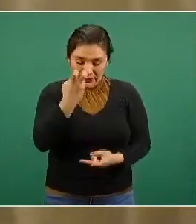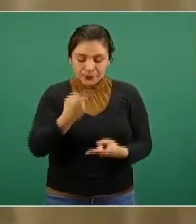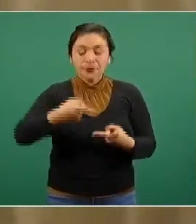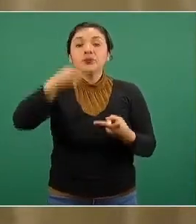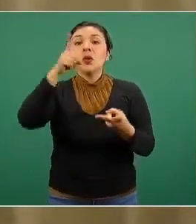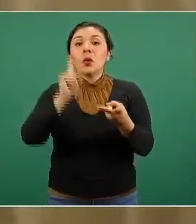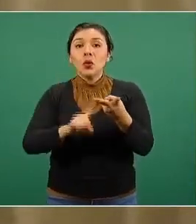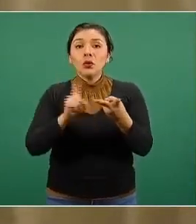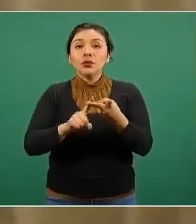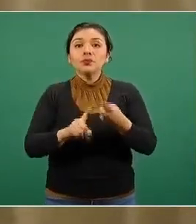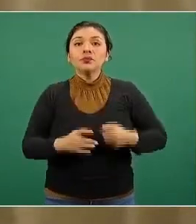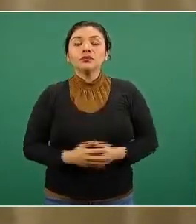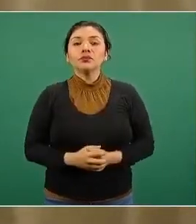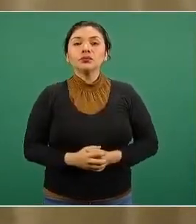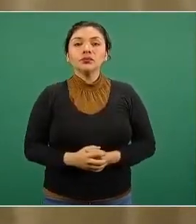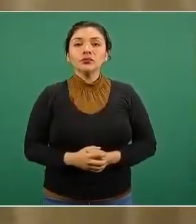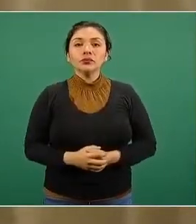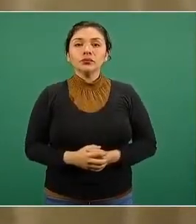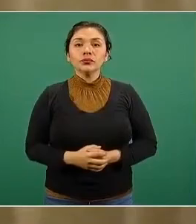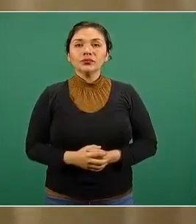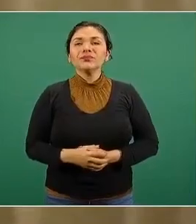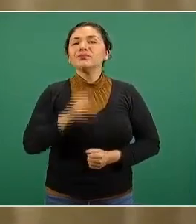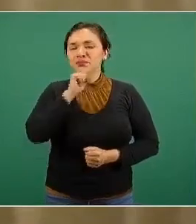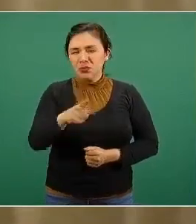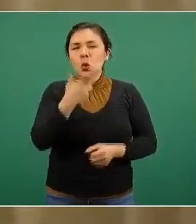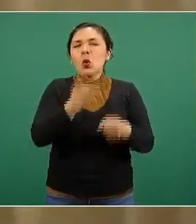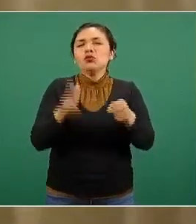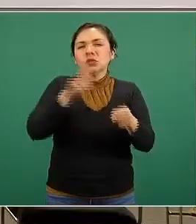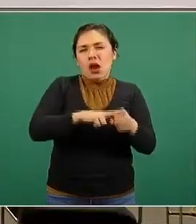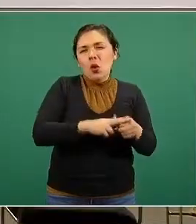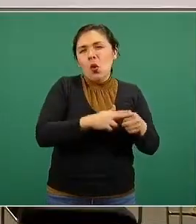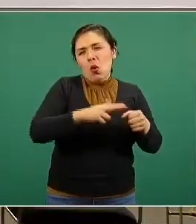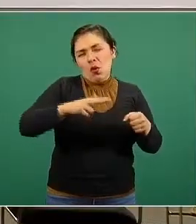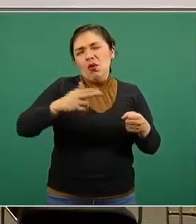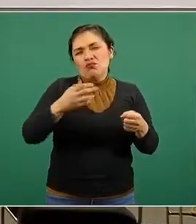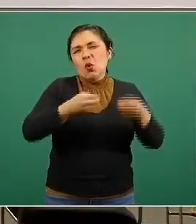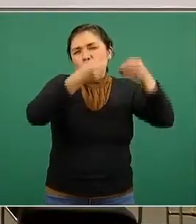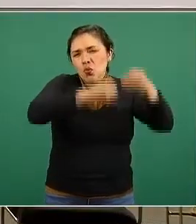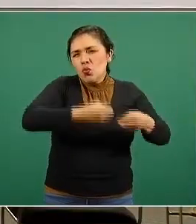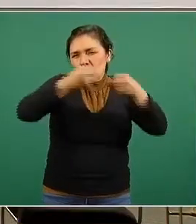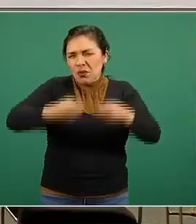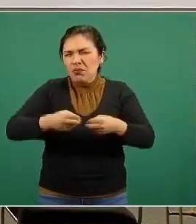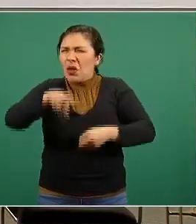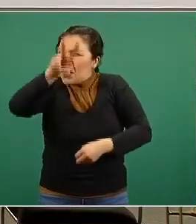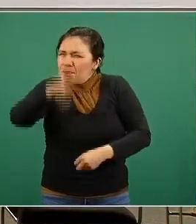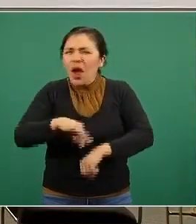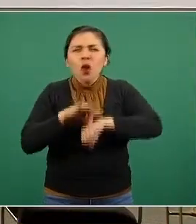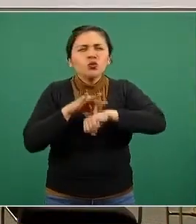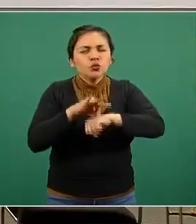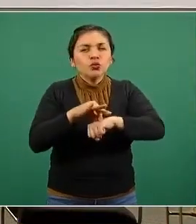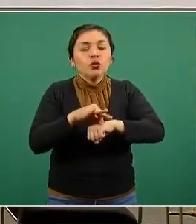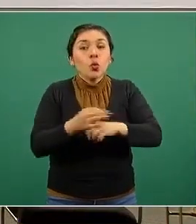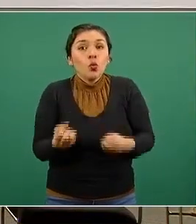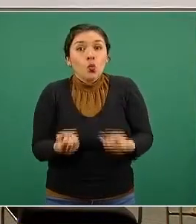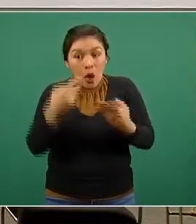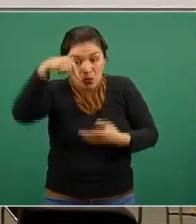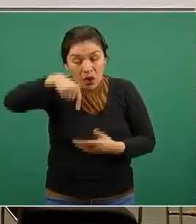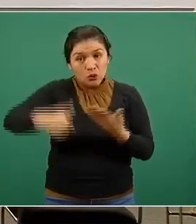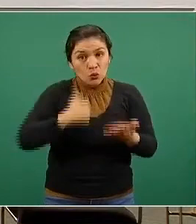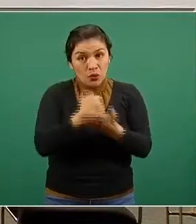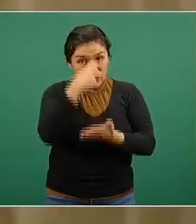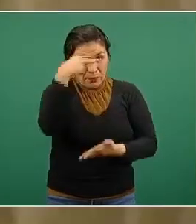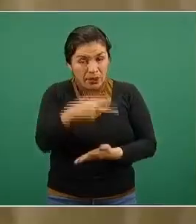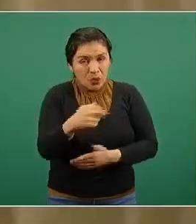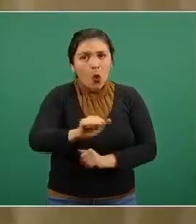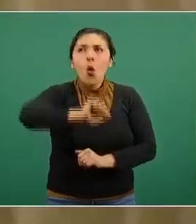otro, precisamente de esta ocupación hospitalaria, realmente cuántos son de aquí de la Ciudad de México y